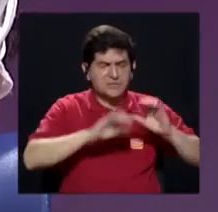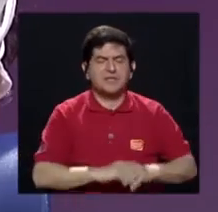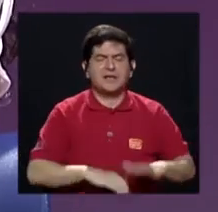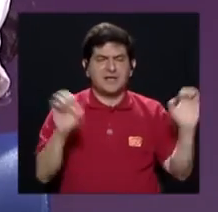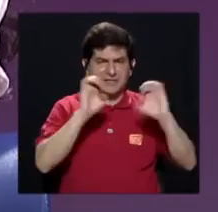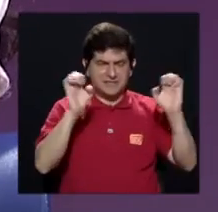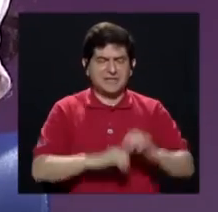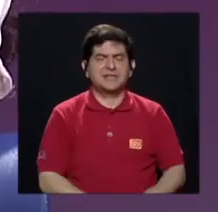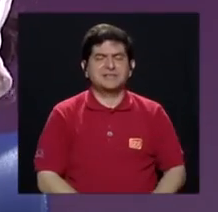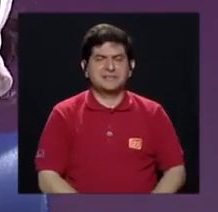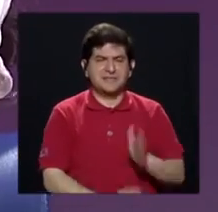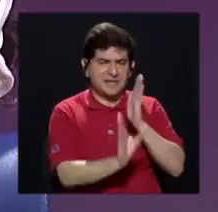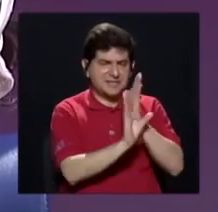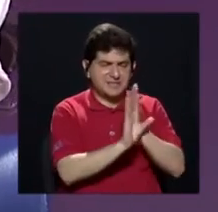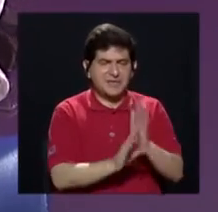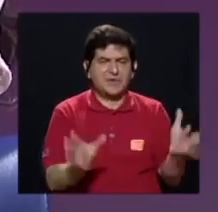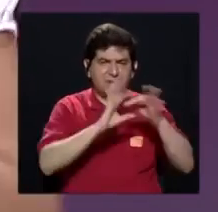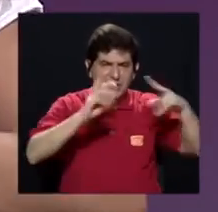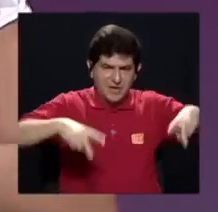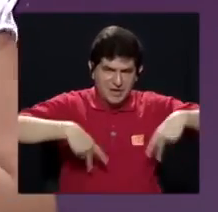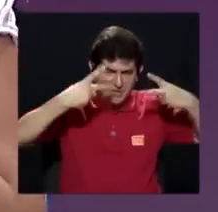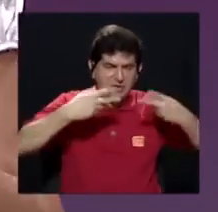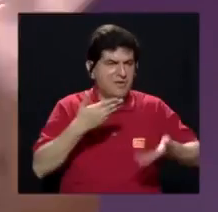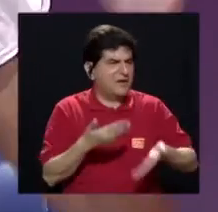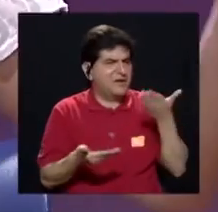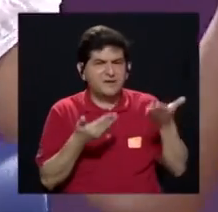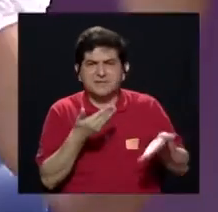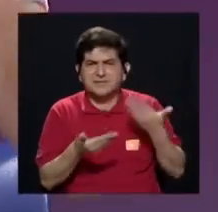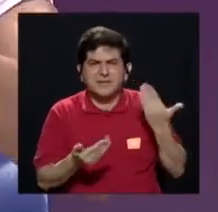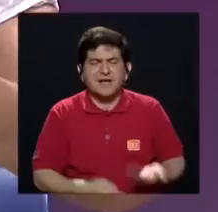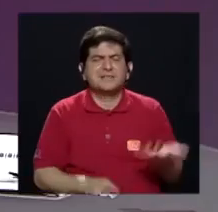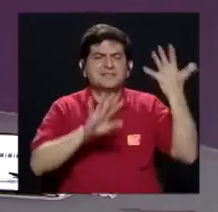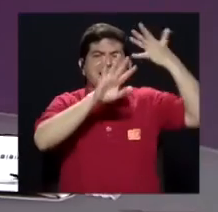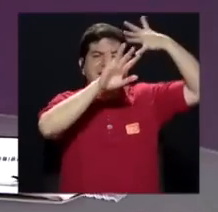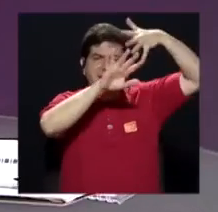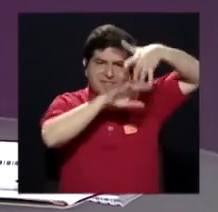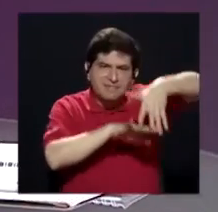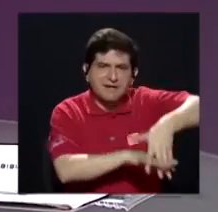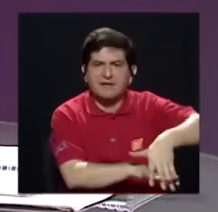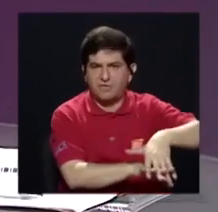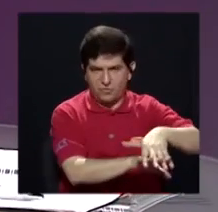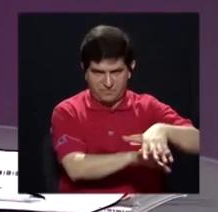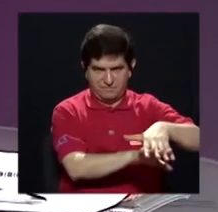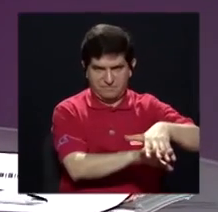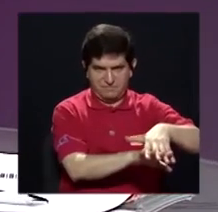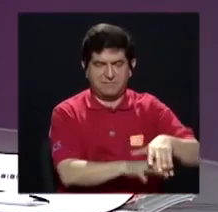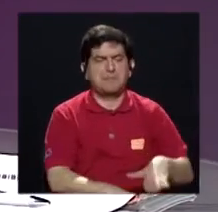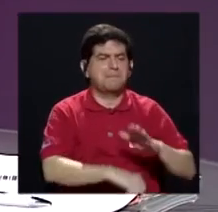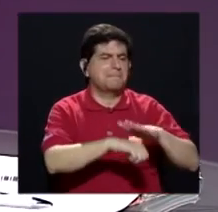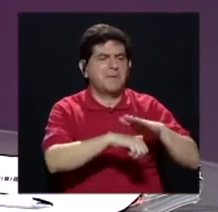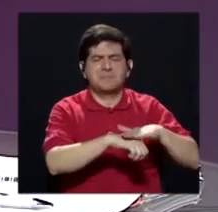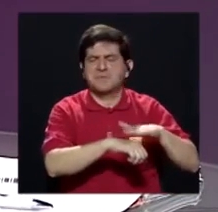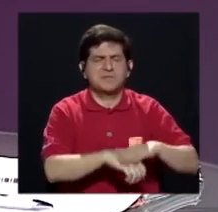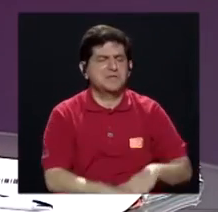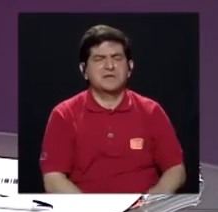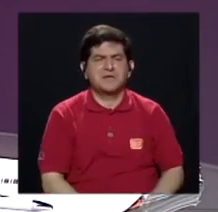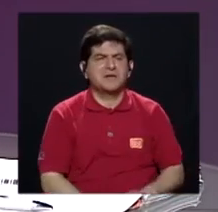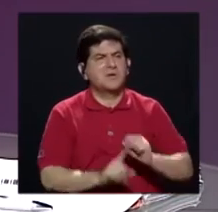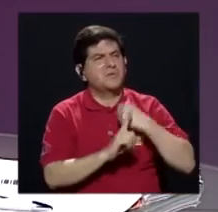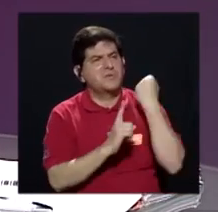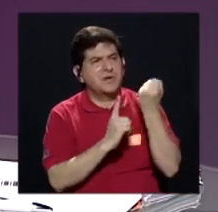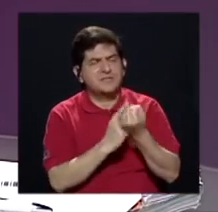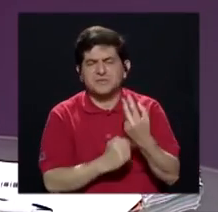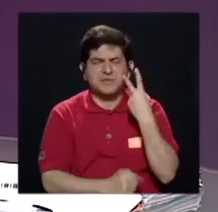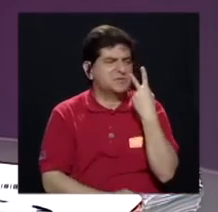de la psicología transpersonal, que lo que estoy viendo es prácticamente es integrar, que dejemos de vernos como